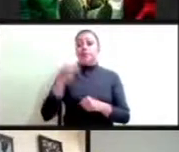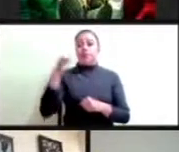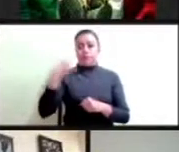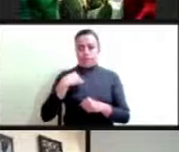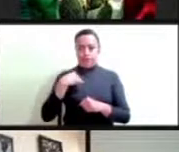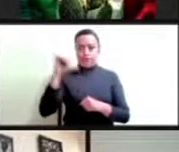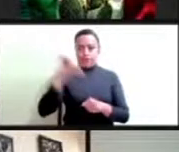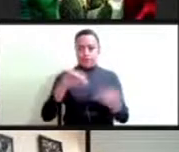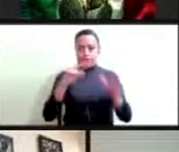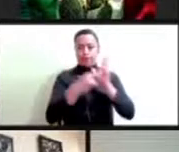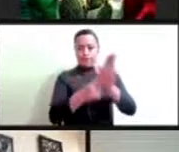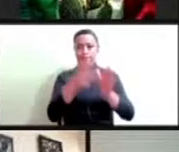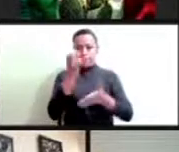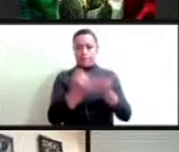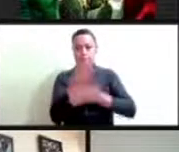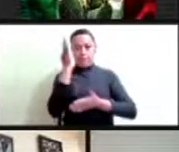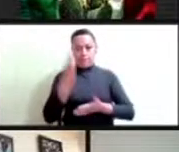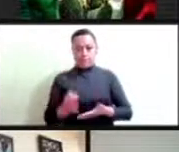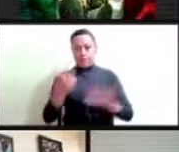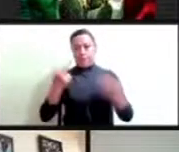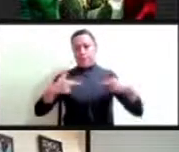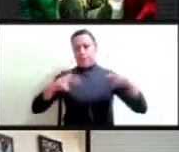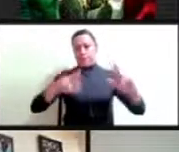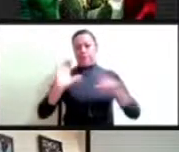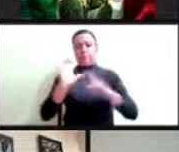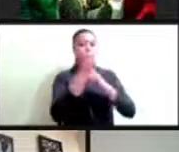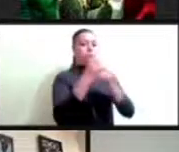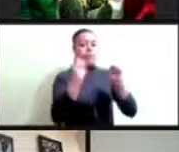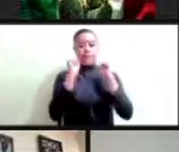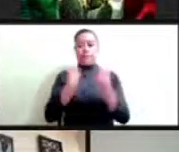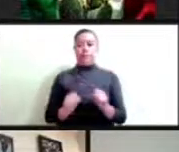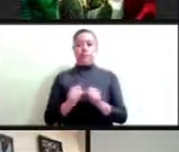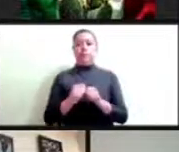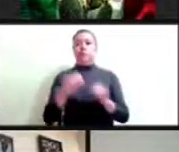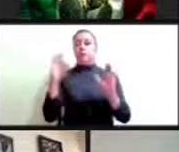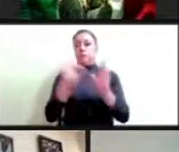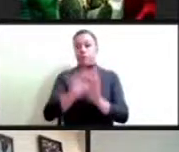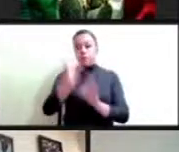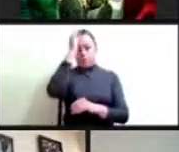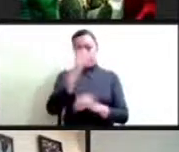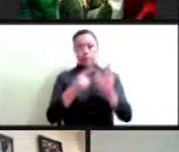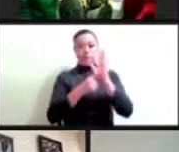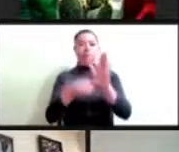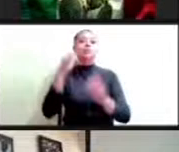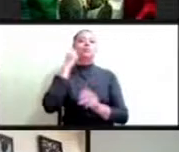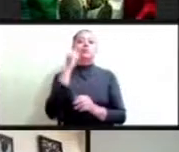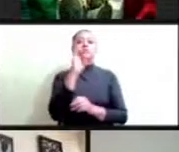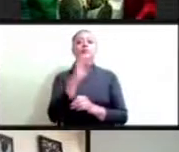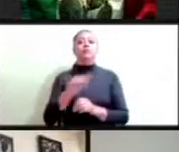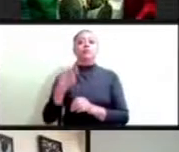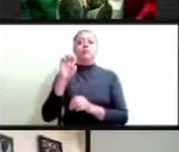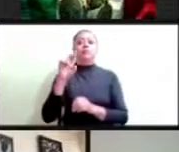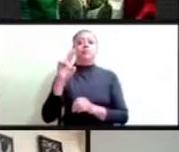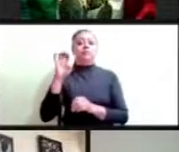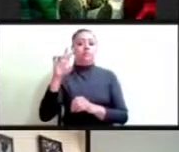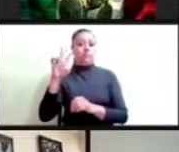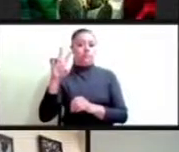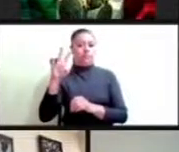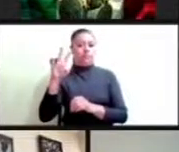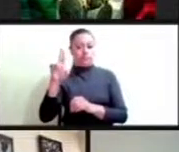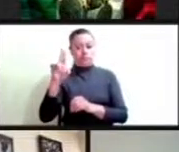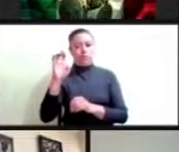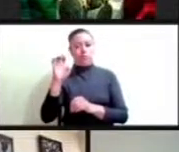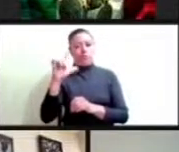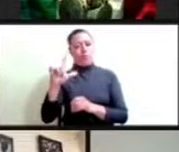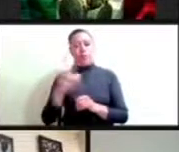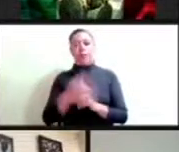Ciudadana deriva de la proposición con punto de acuerdo presentado por el diputado Emanuel en razón de la necesidad que tienen